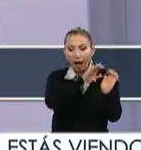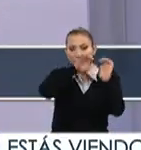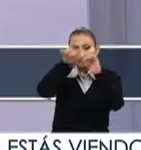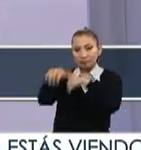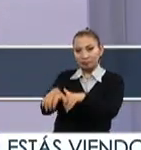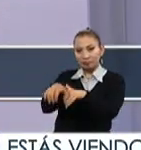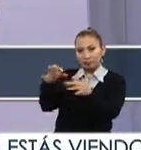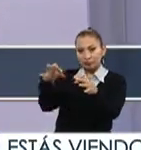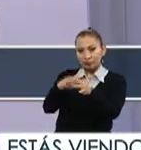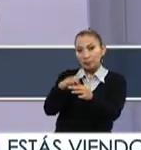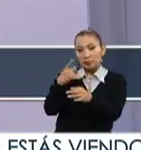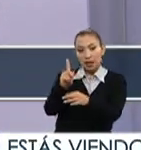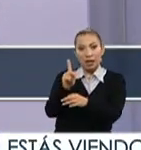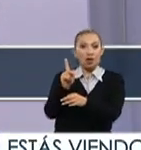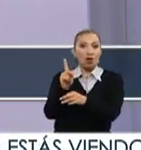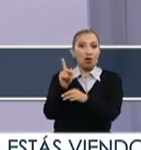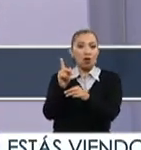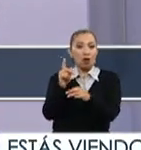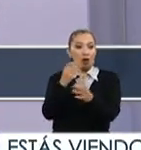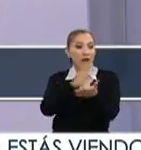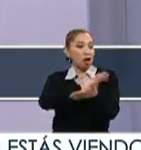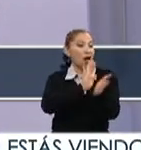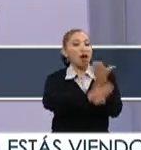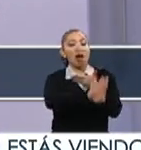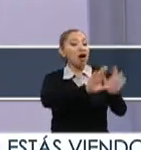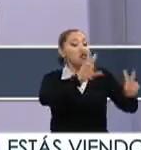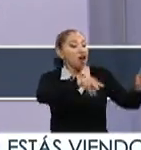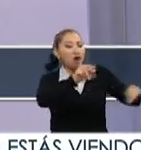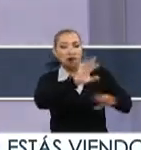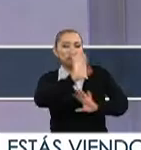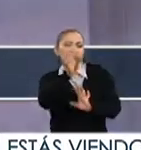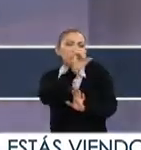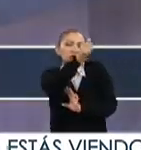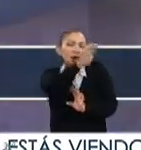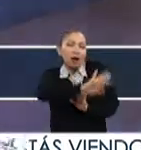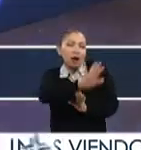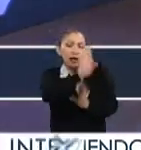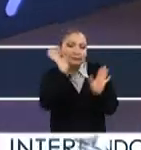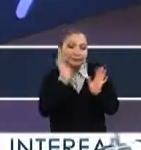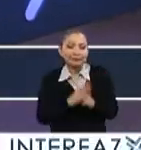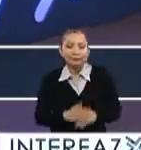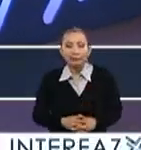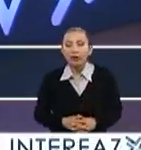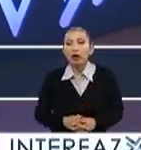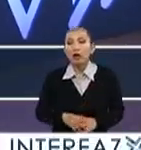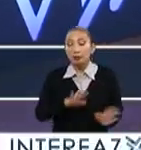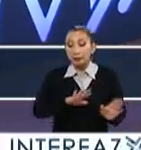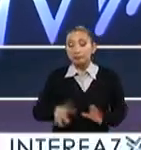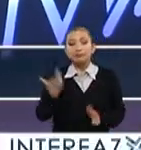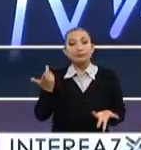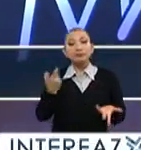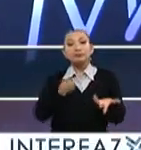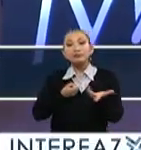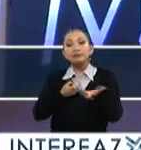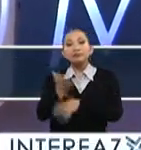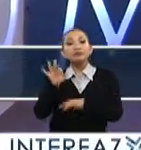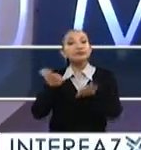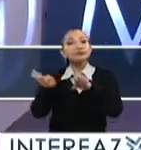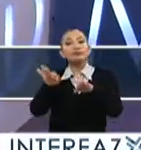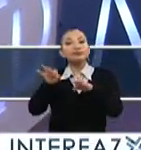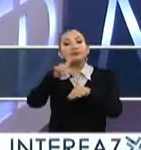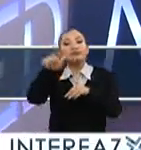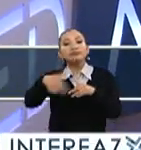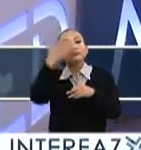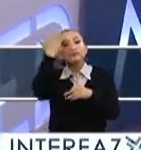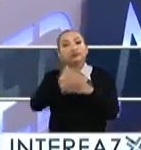poder ser afín. Sin embargo, pues no discrimina el hecho de que venga de un área 1, área 3, ¿no? Claro, Y en cuanto a la salida laboral, porque